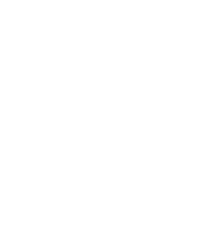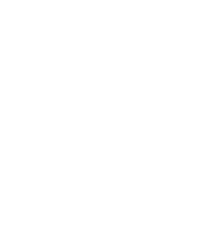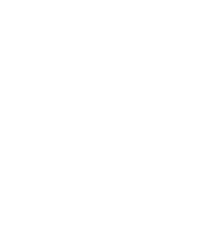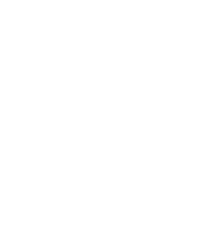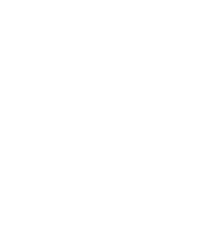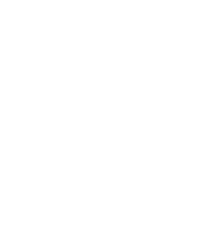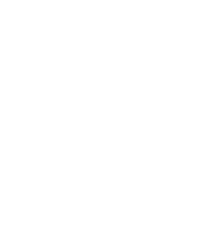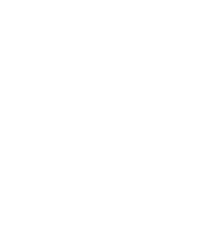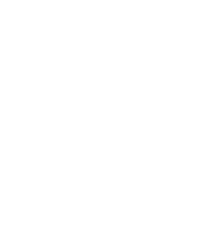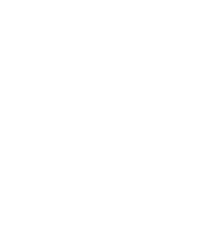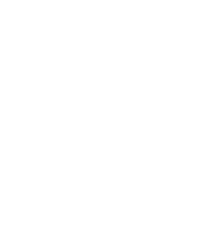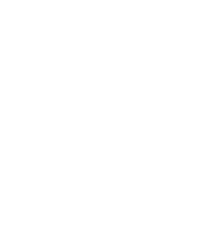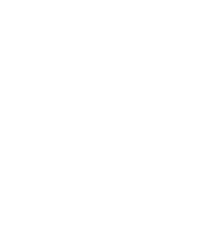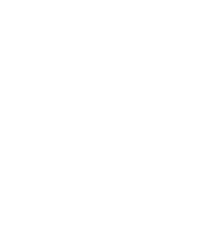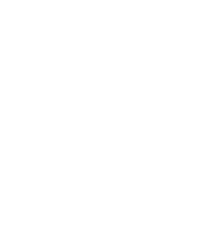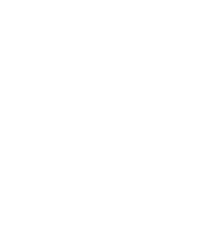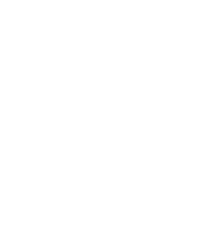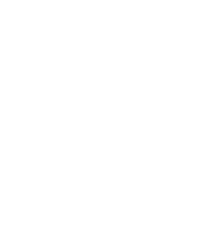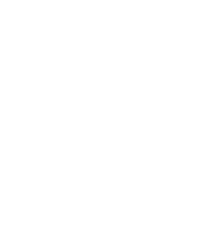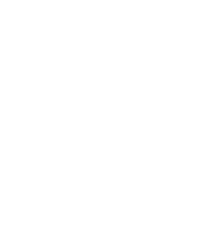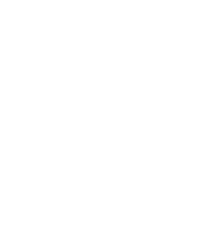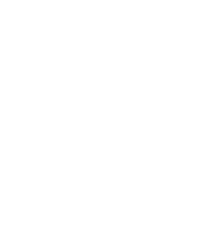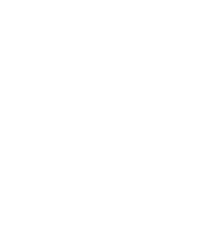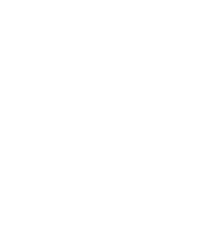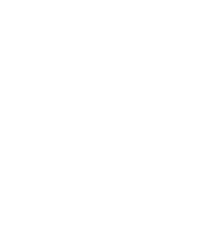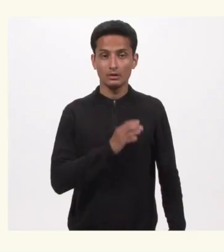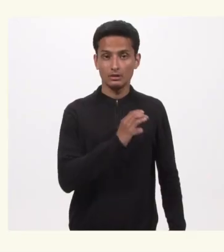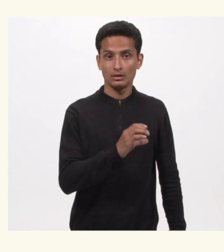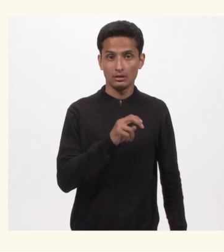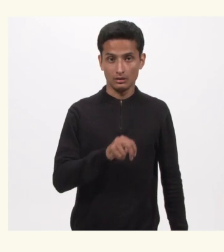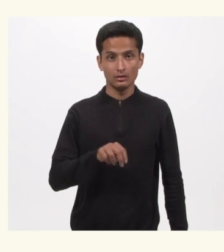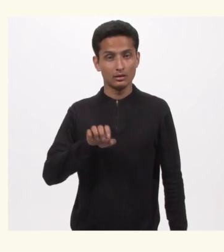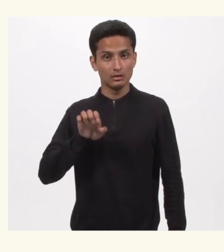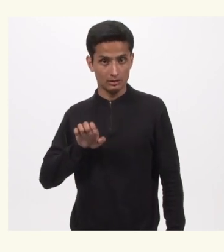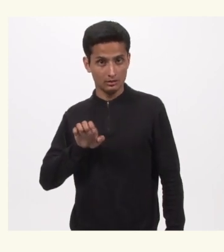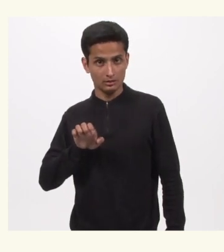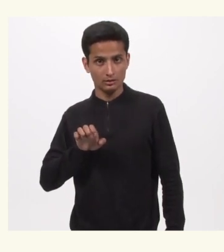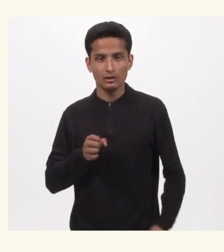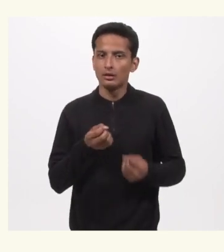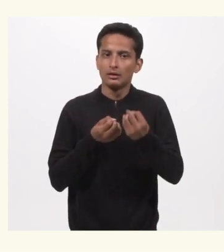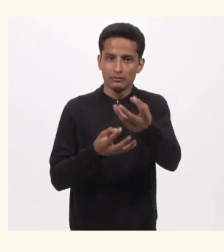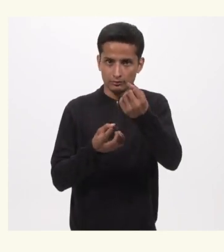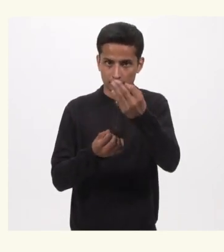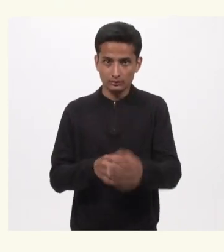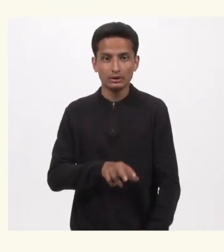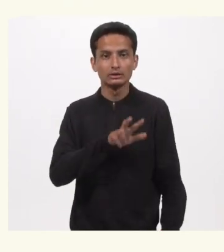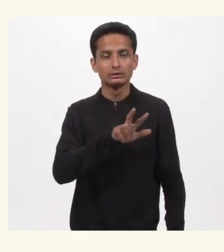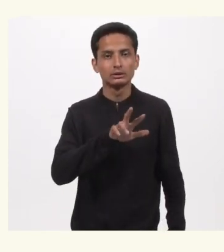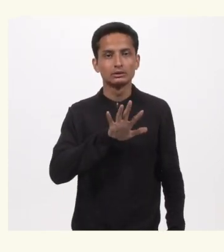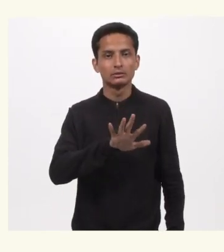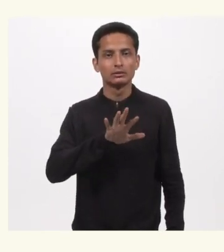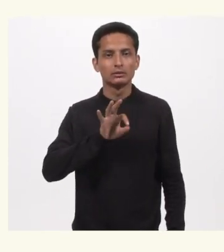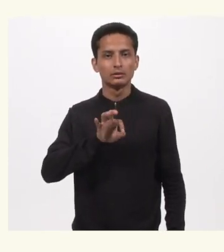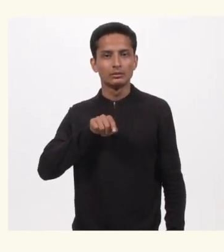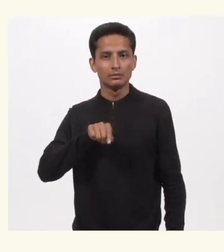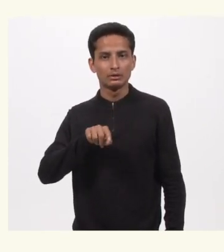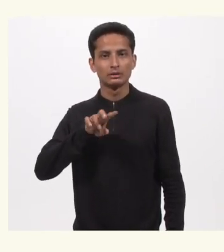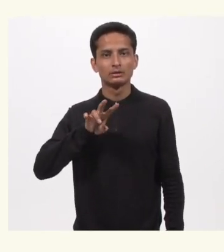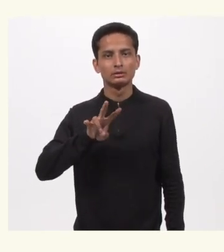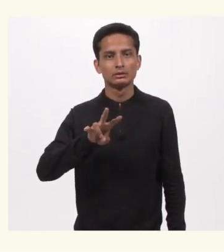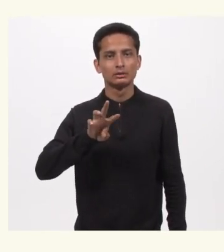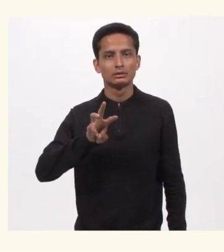Consejo Nacional Electoral, construyendo democracia. El Consejo Nacional Electoral informó que